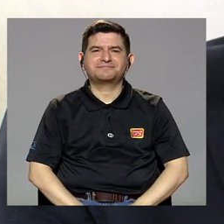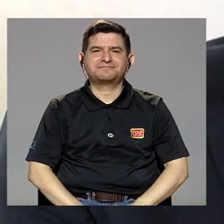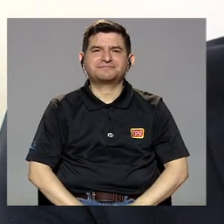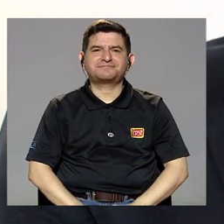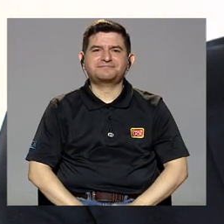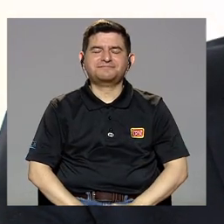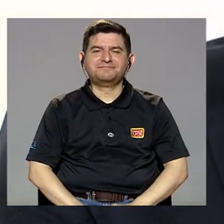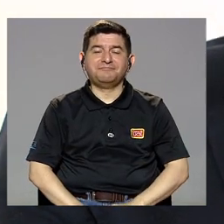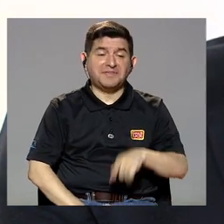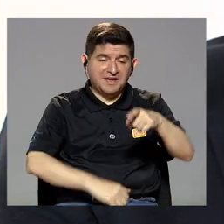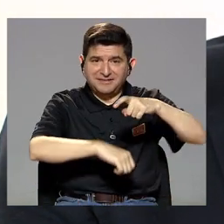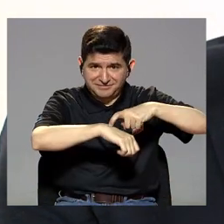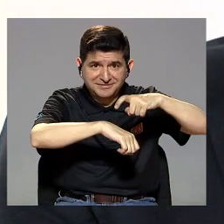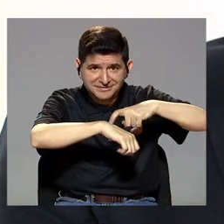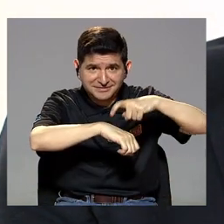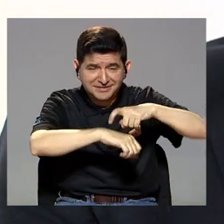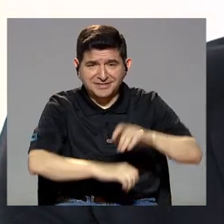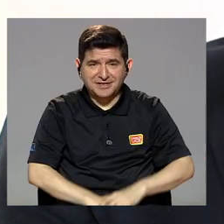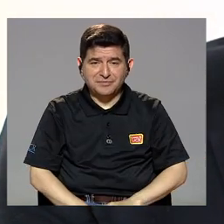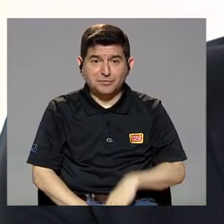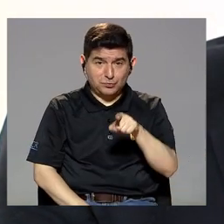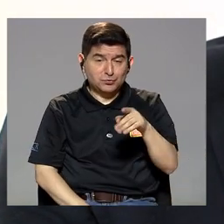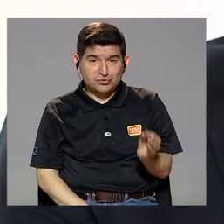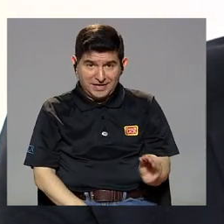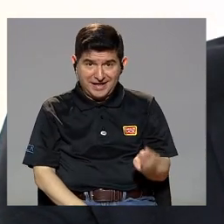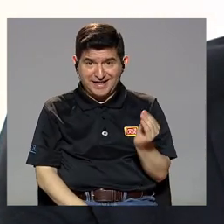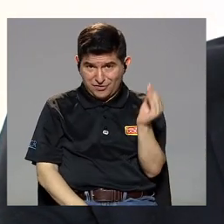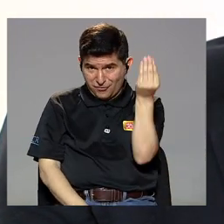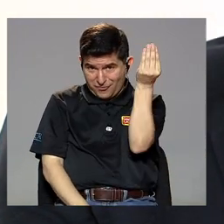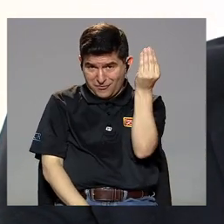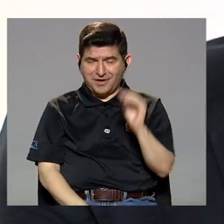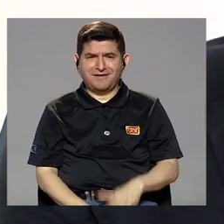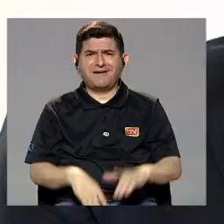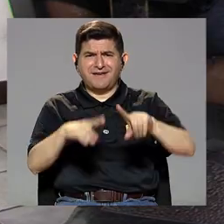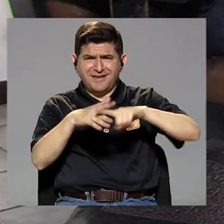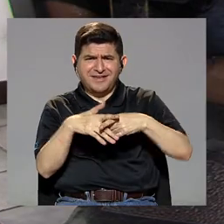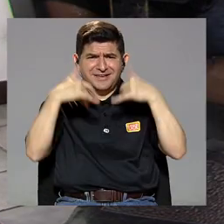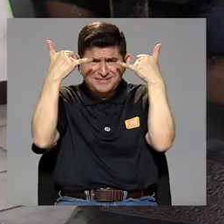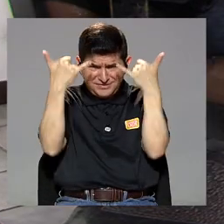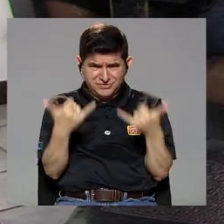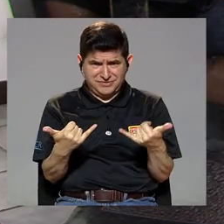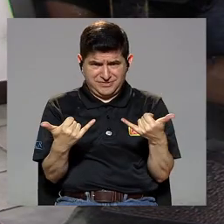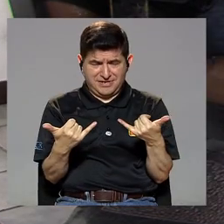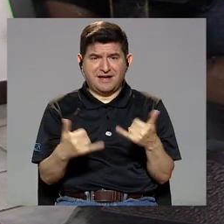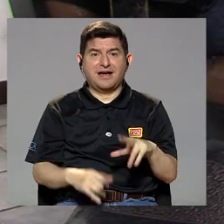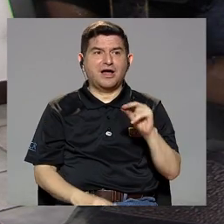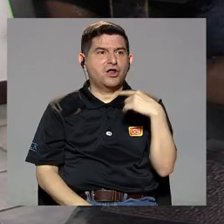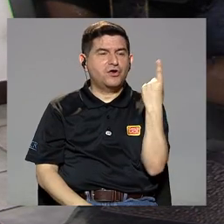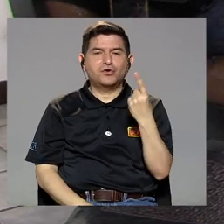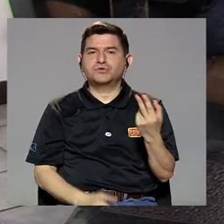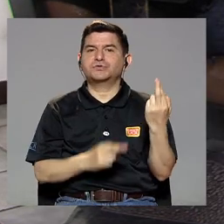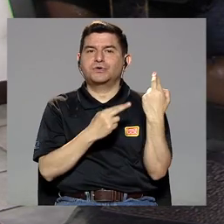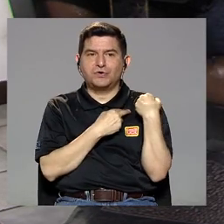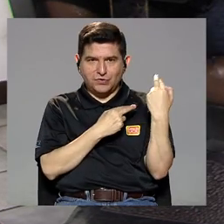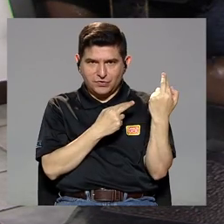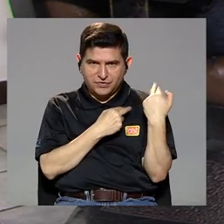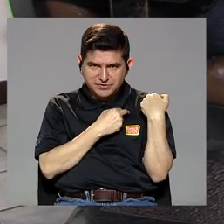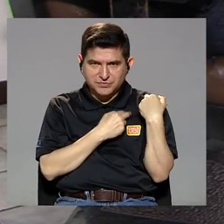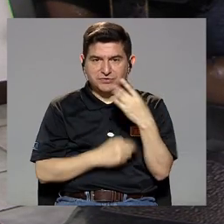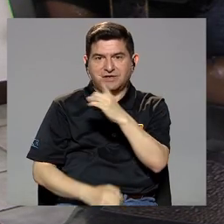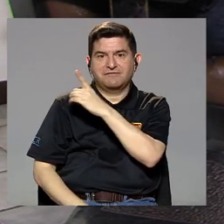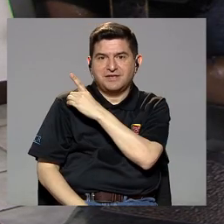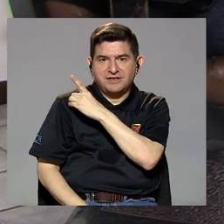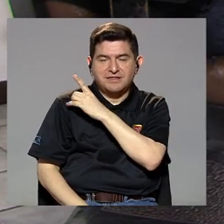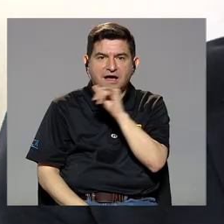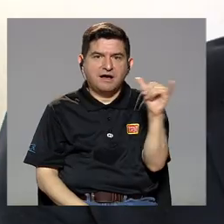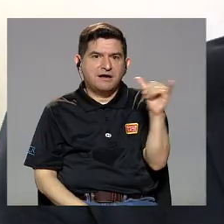en esa época que era su adolescencia usted iniciaba ya no solamente con una responsabilidad como director sino